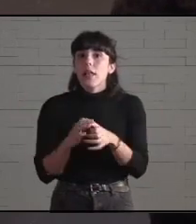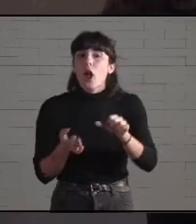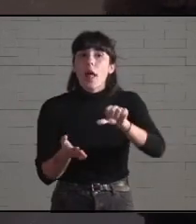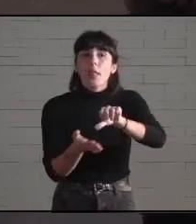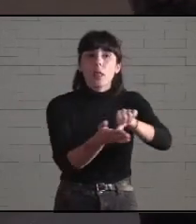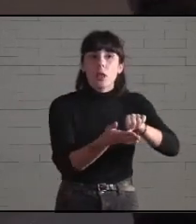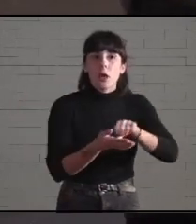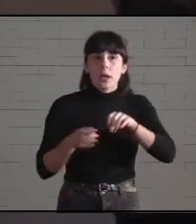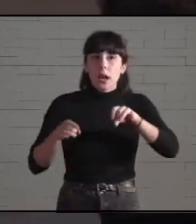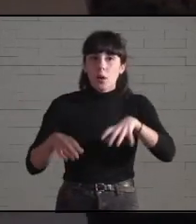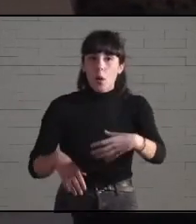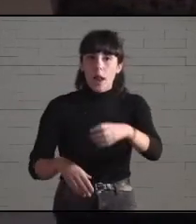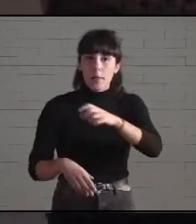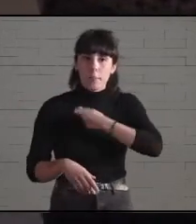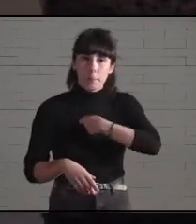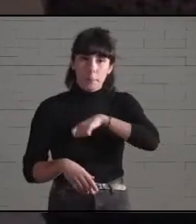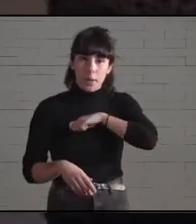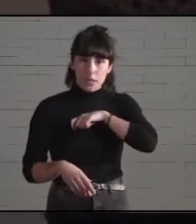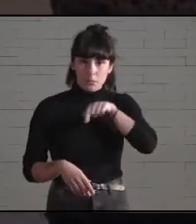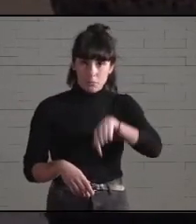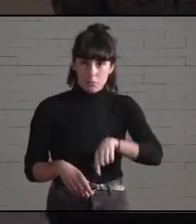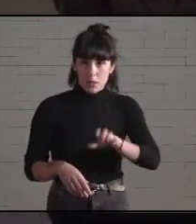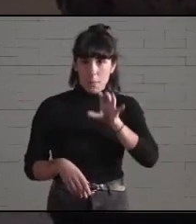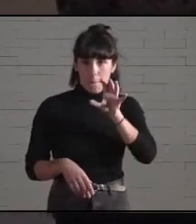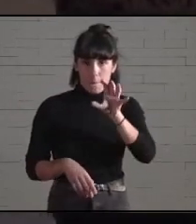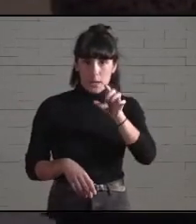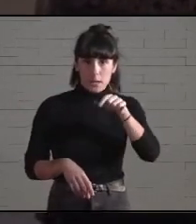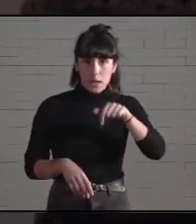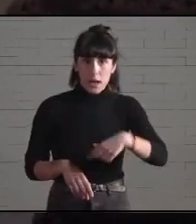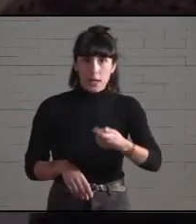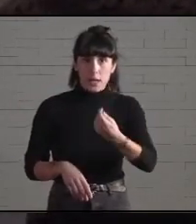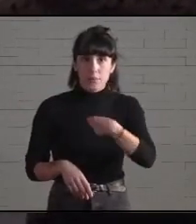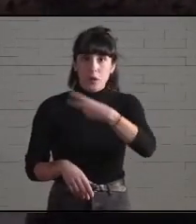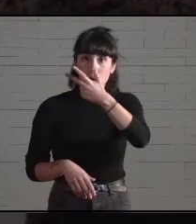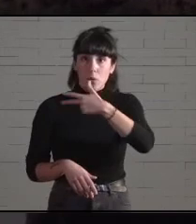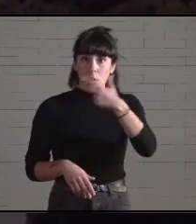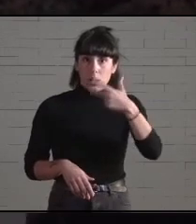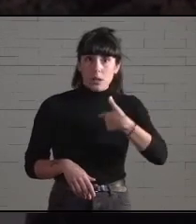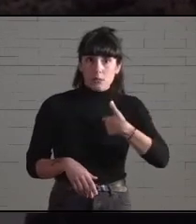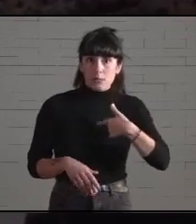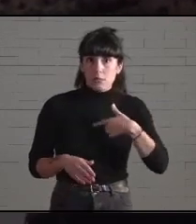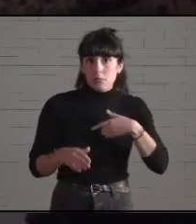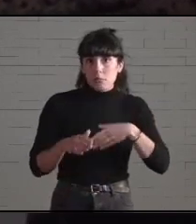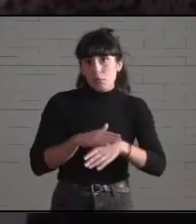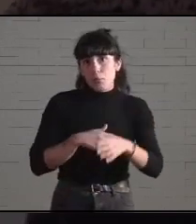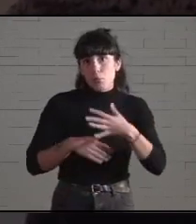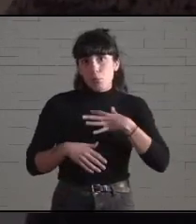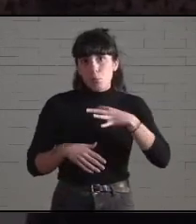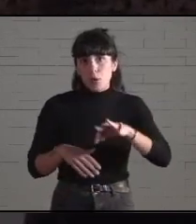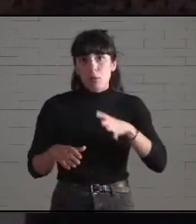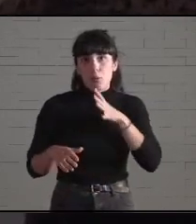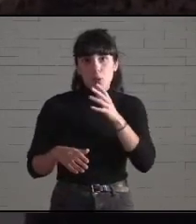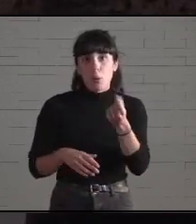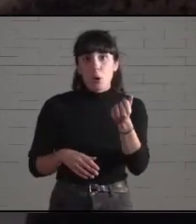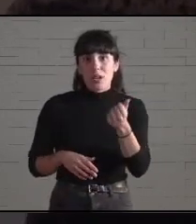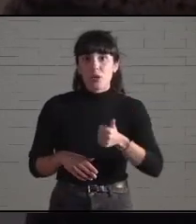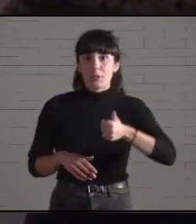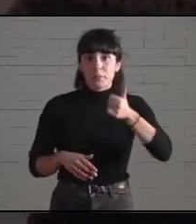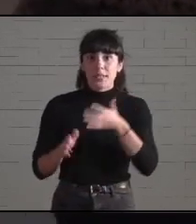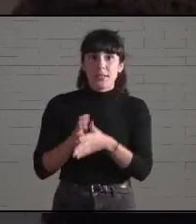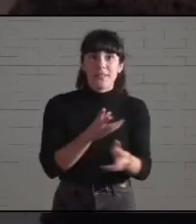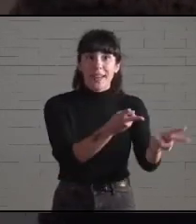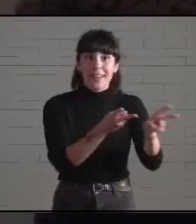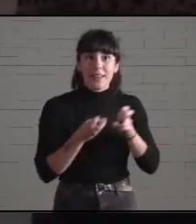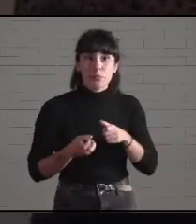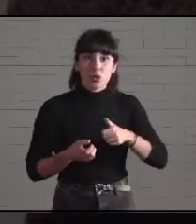pasa en los países escandinavos, que también son más ricos y recaudan más impuestos. Eso ayudaría